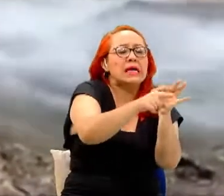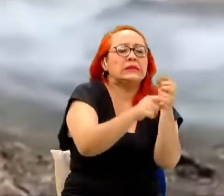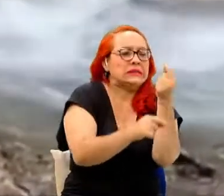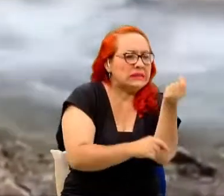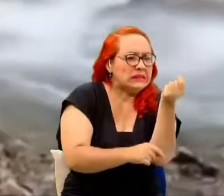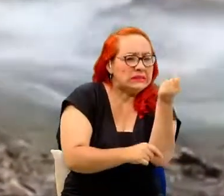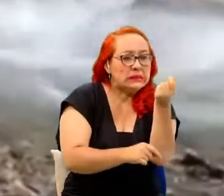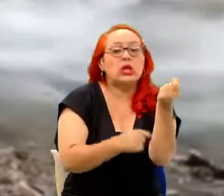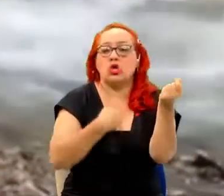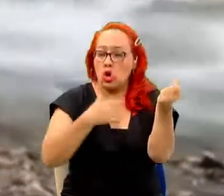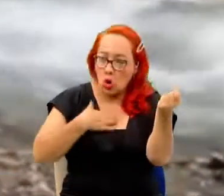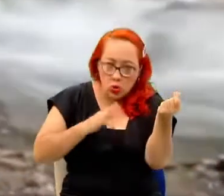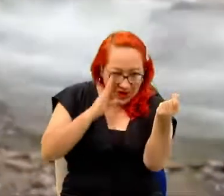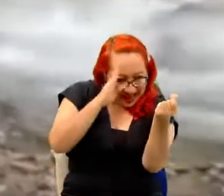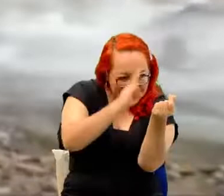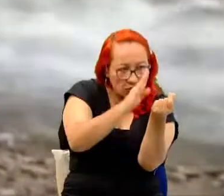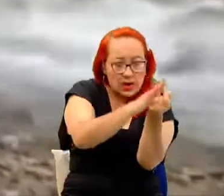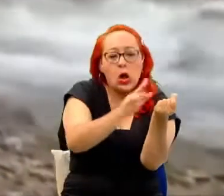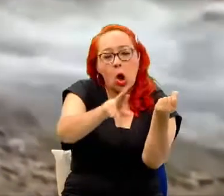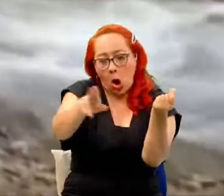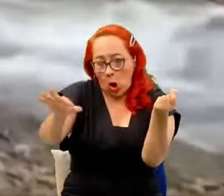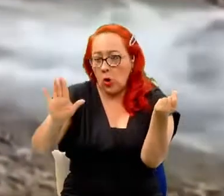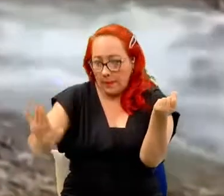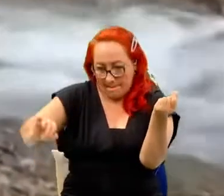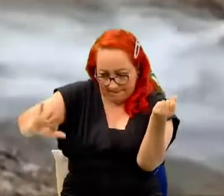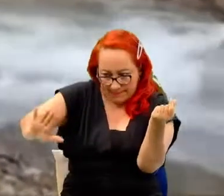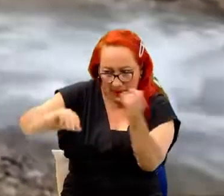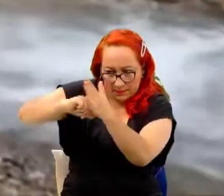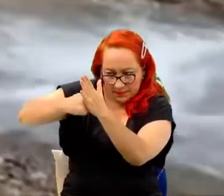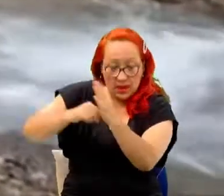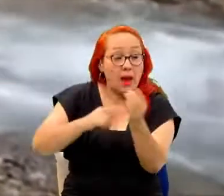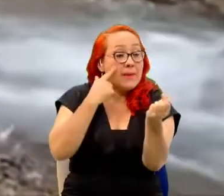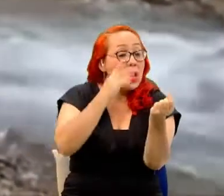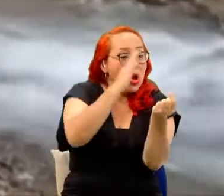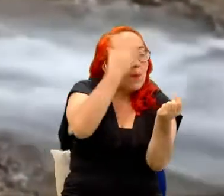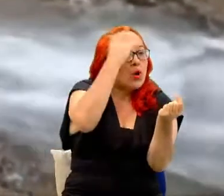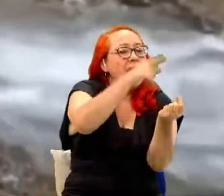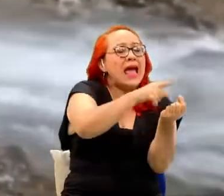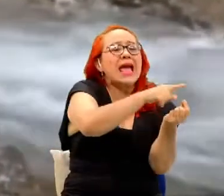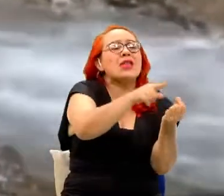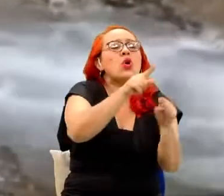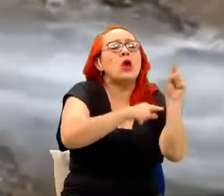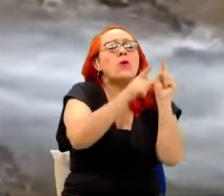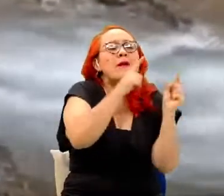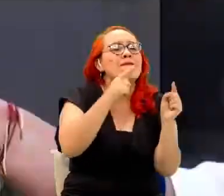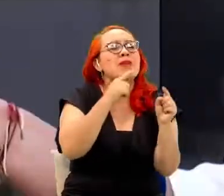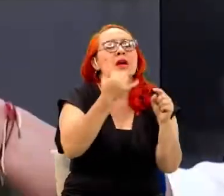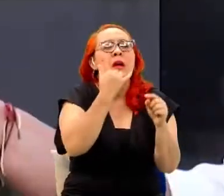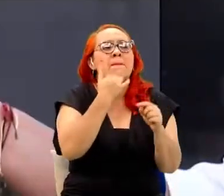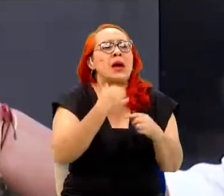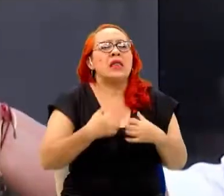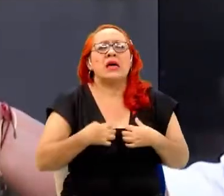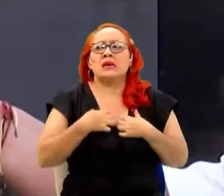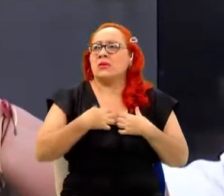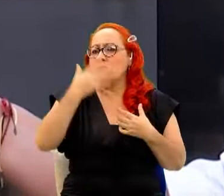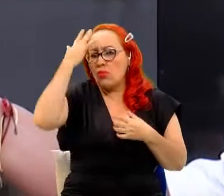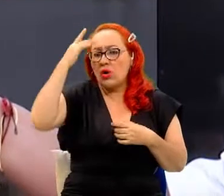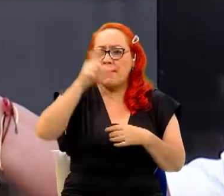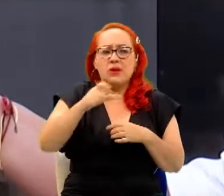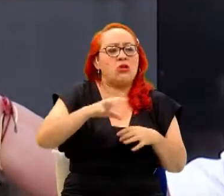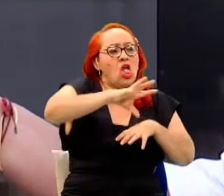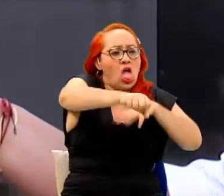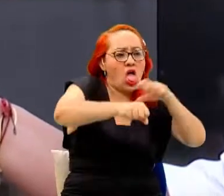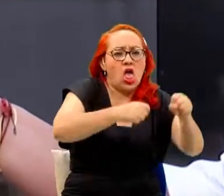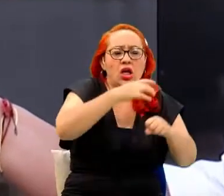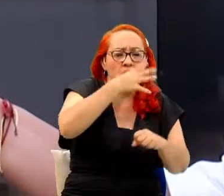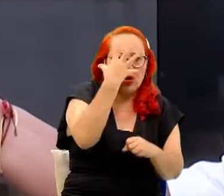críticos con esta delincuencia común que se ha dedicado por desarrollar las pertenencias de las fincas así pues a amenazarla a los trabajadores ya los dueños de las fincas y